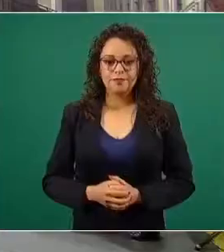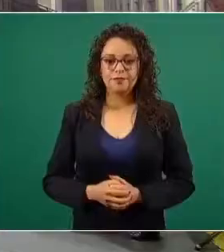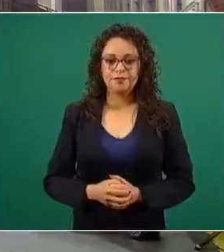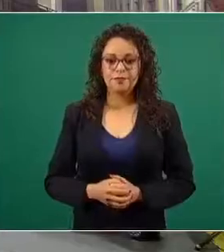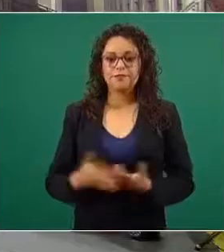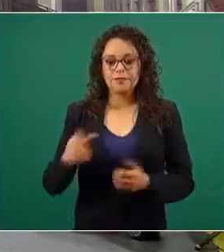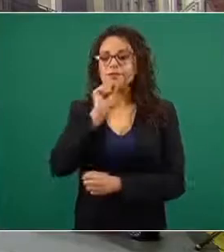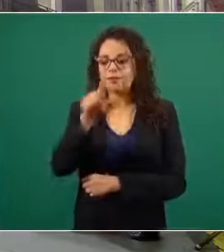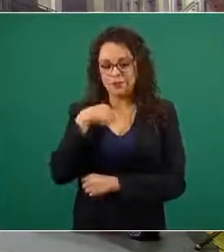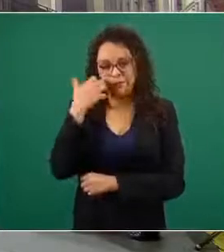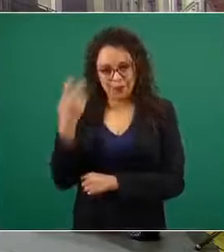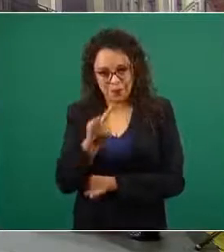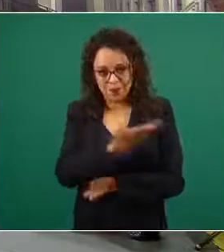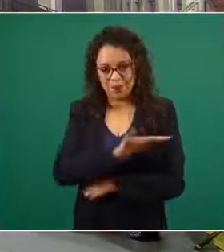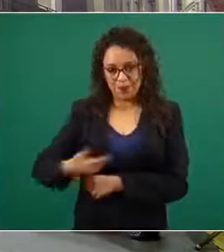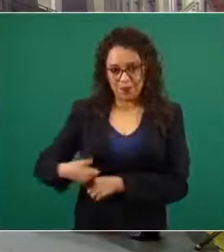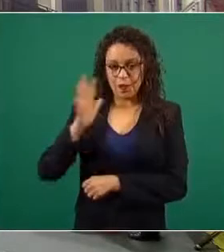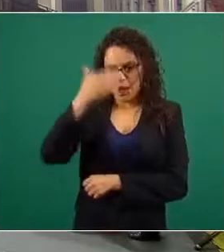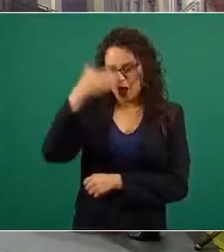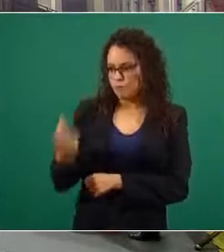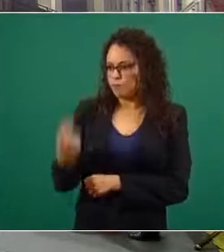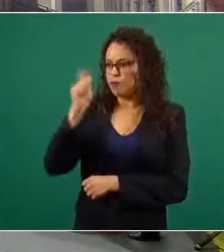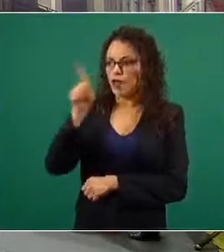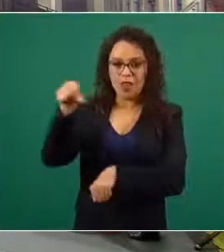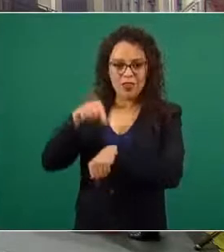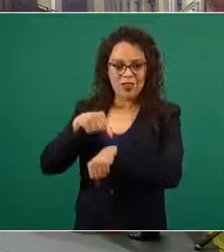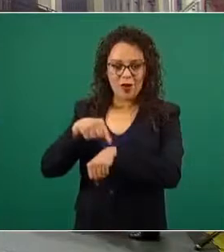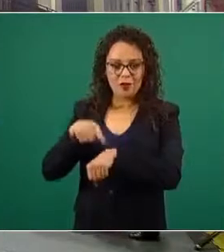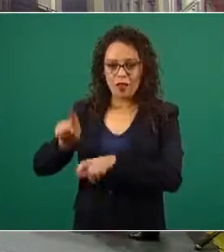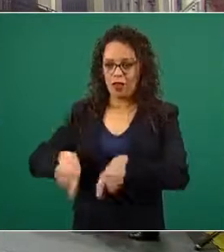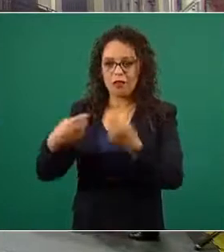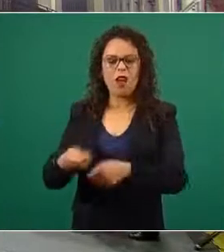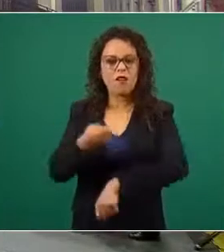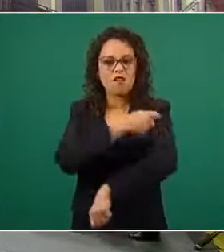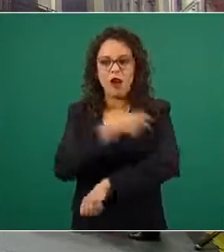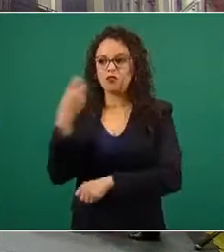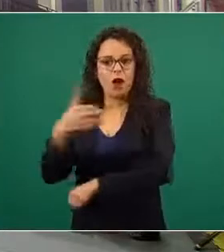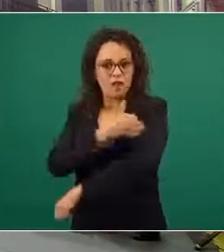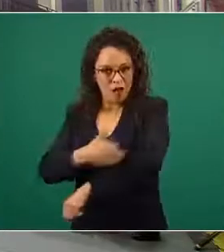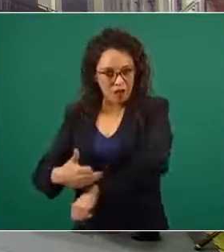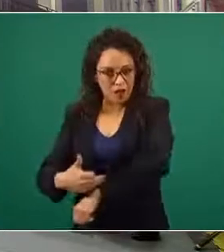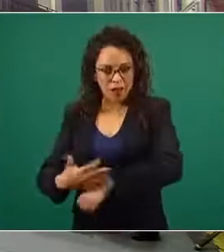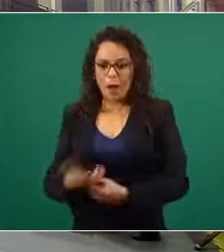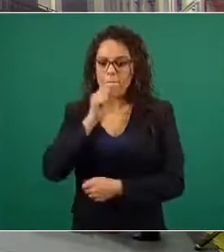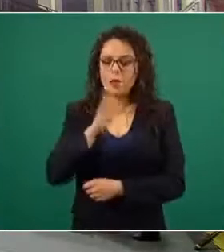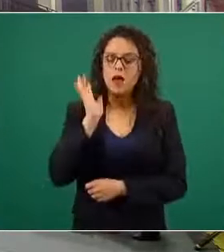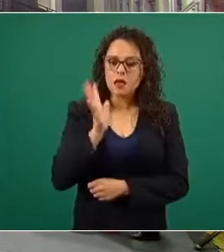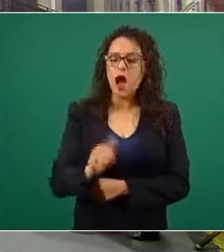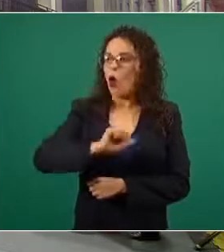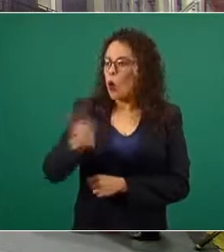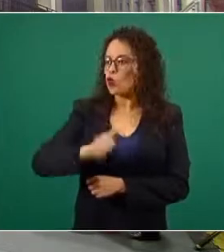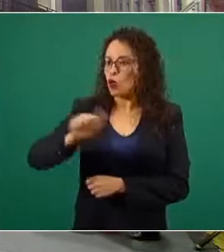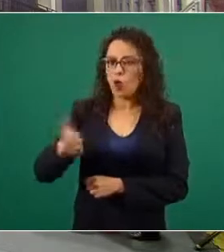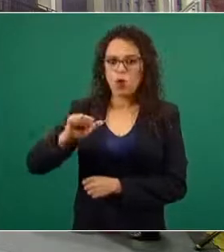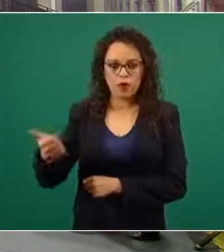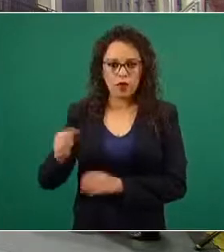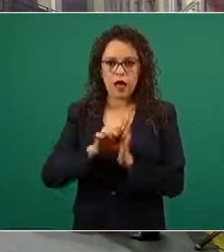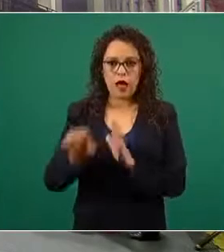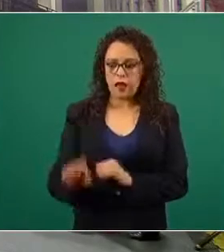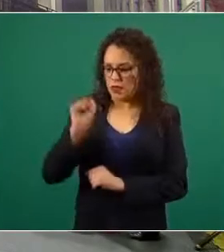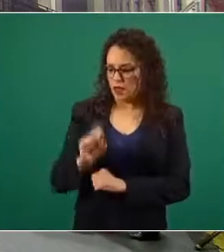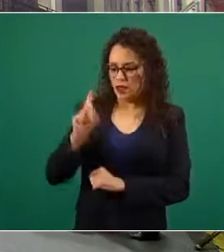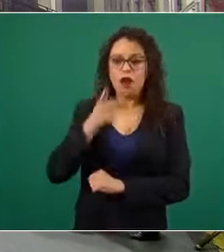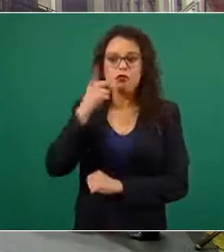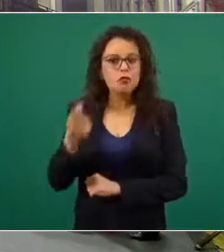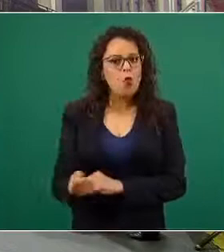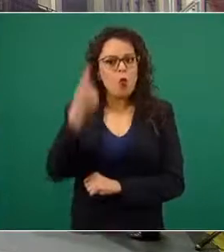preguntarle también, no solamente se ha conocido del caso del médico que vacunó a su parte de su familia, sino se han ya conocido otros casos. El fin de semana se conoció de un caso